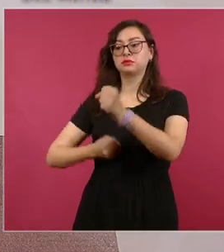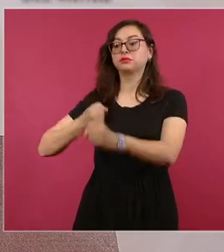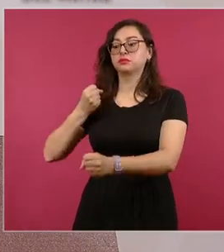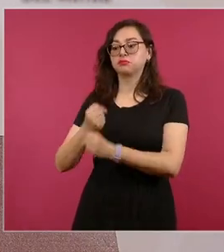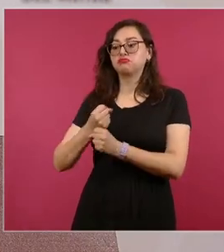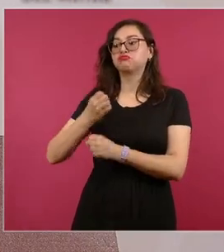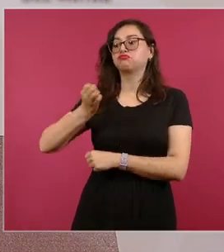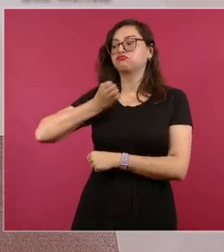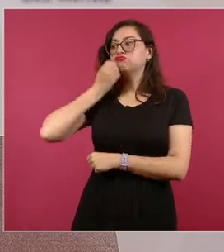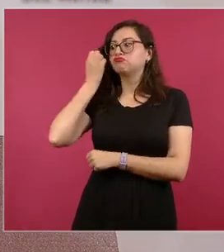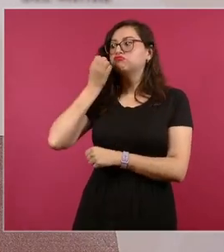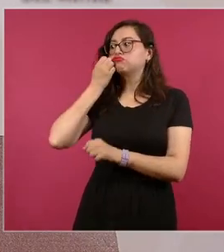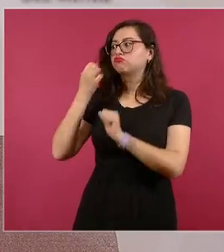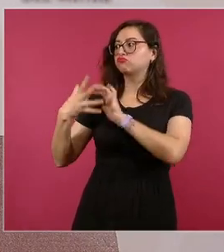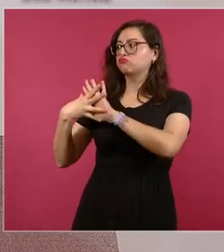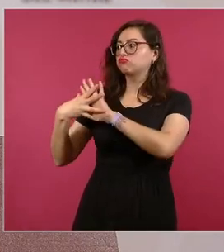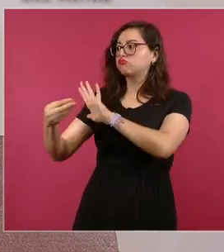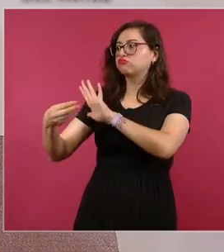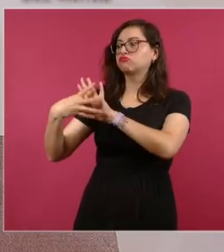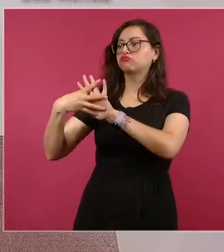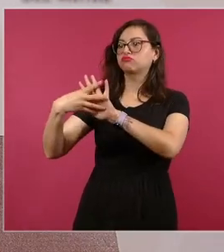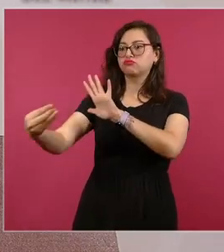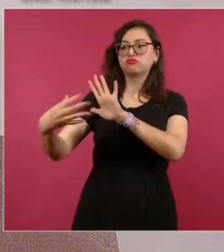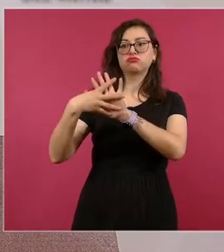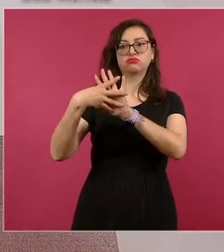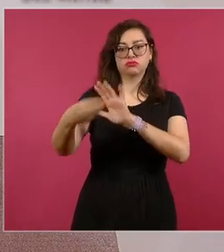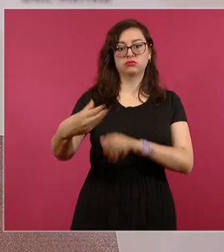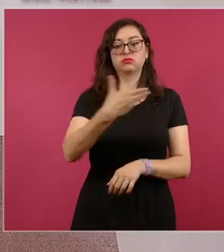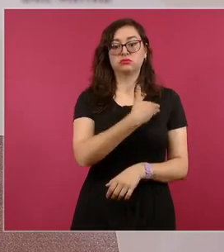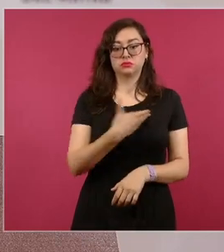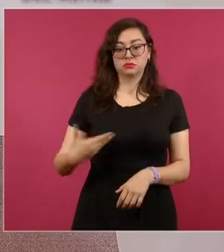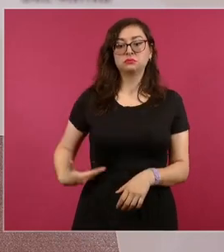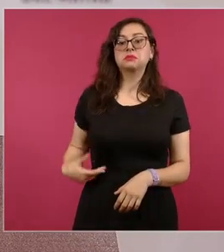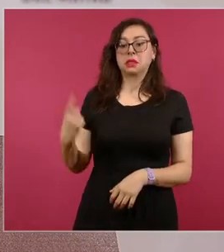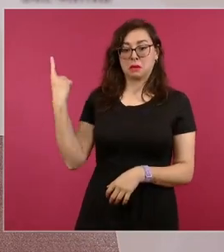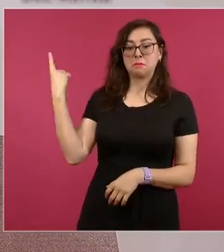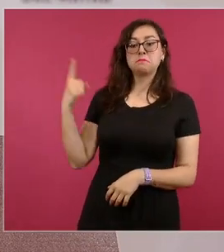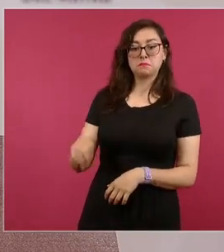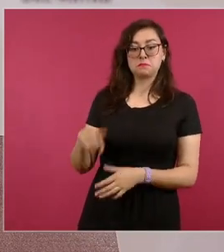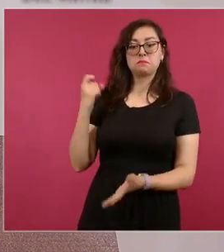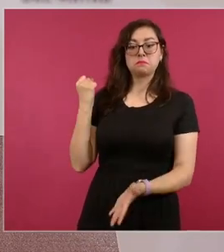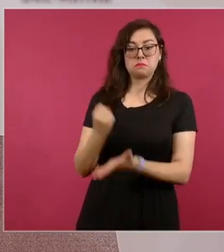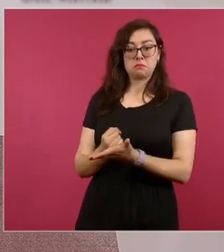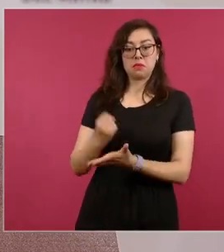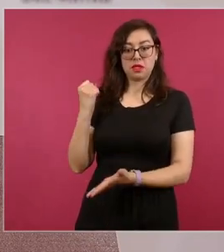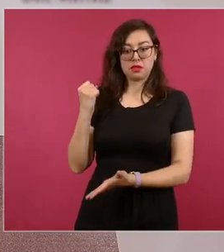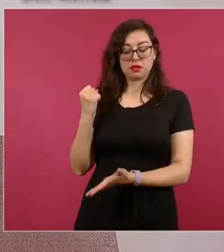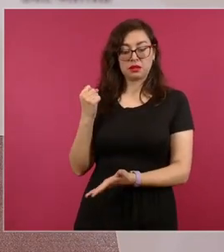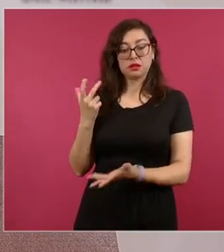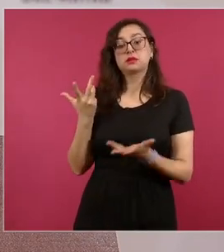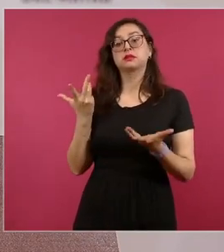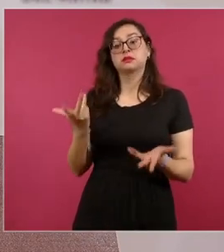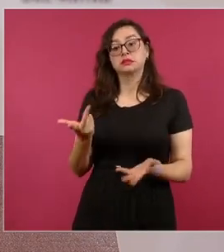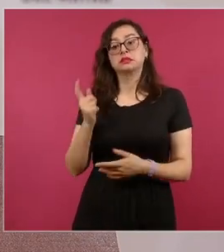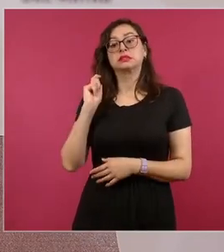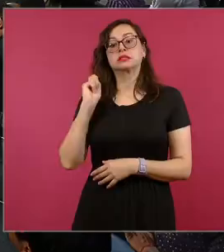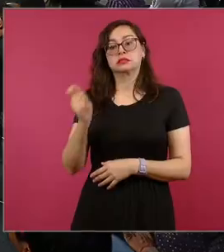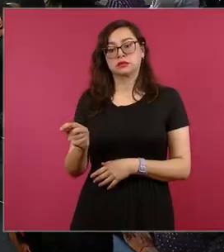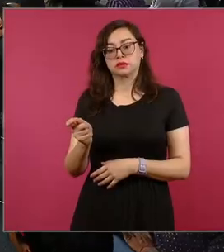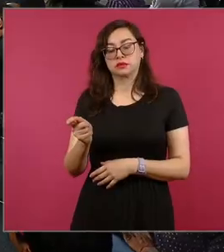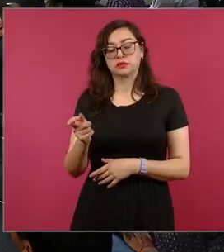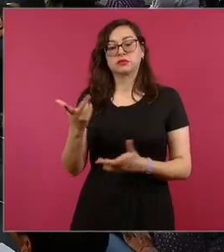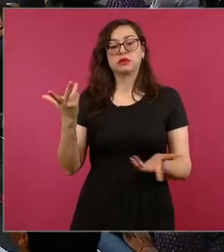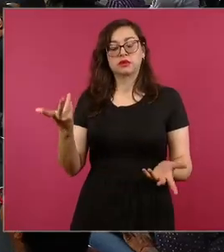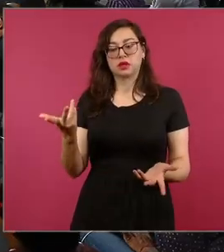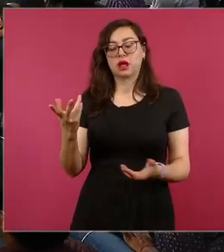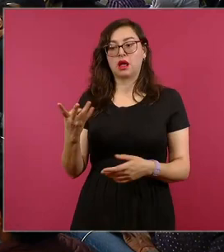presidente realizó, y es sobre la cual ahora todo funciona. Las dirige la